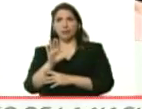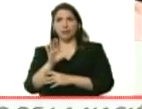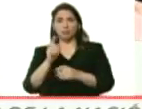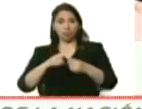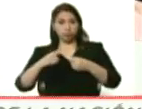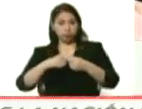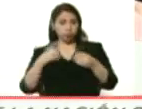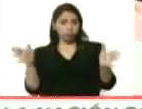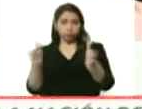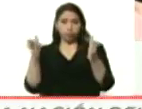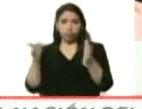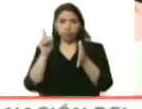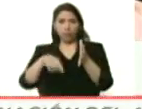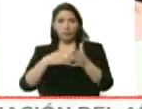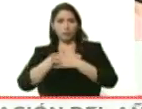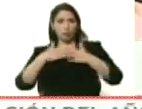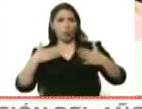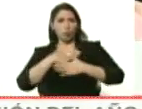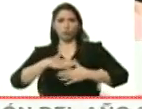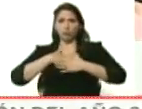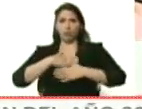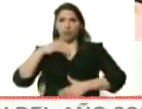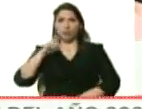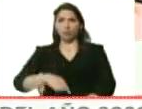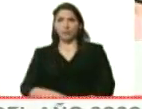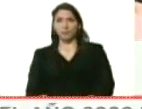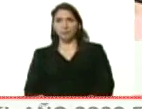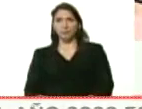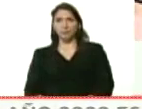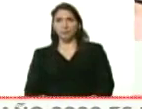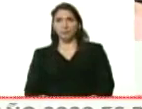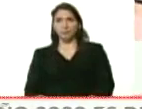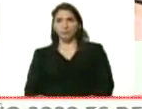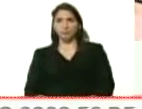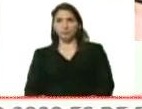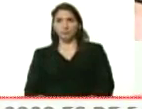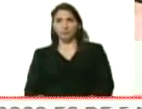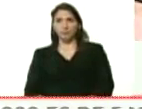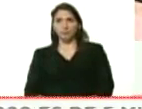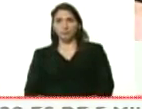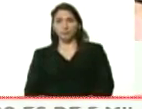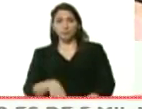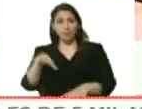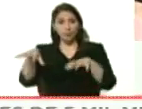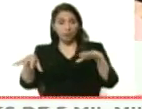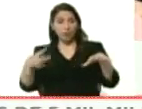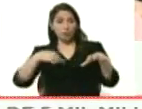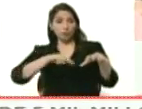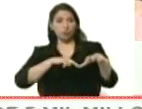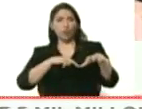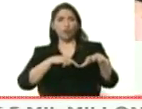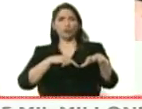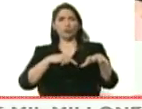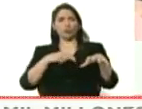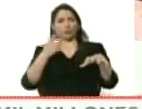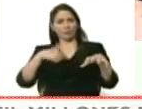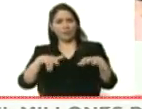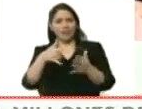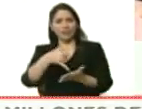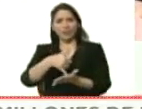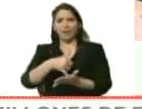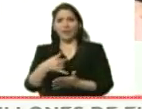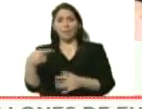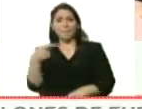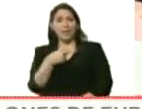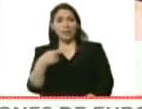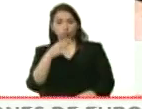decorosa consideración que le es debida. Divididos seremos más débiles y menos respetados